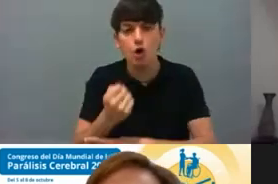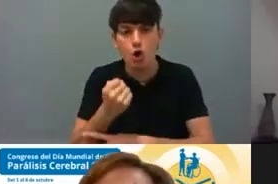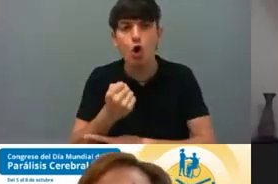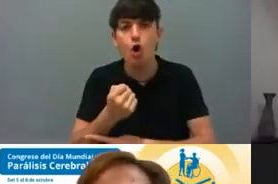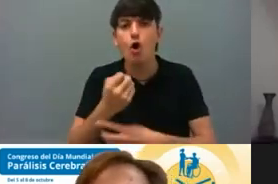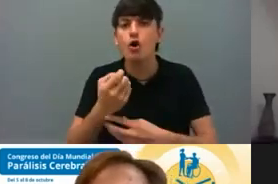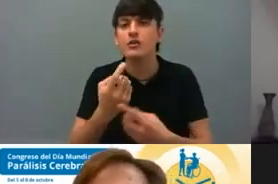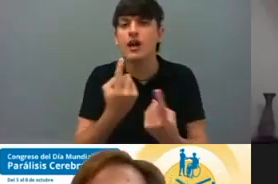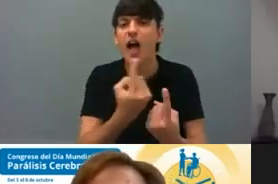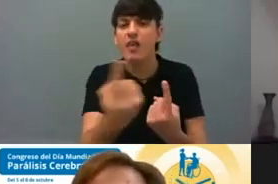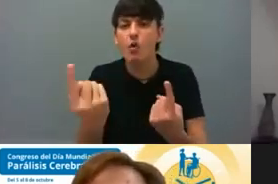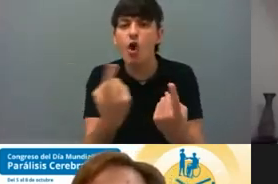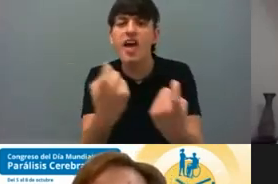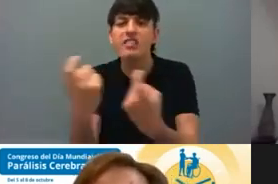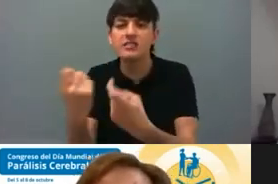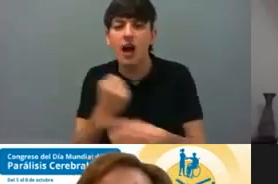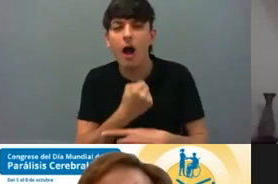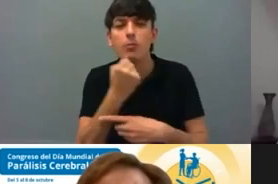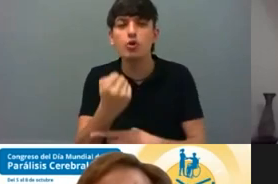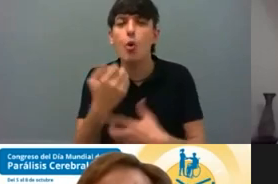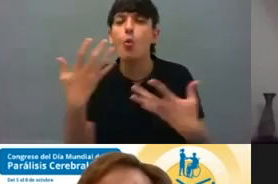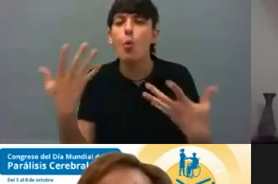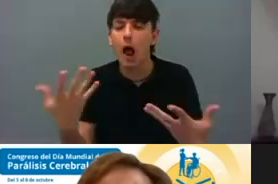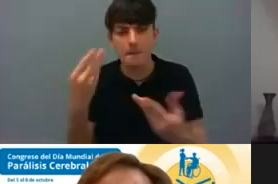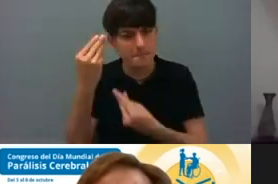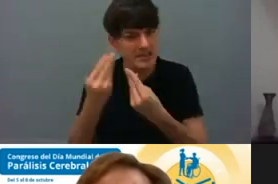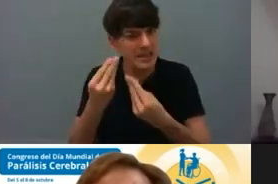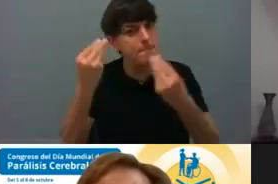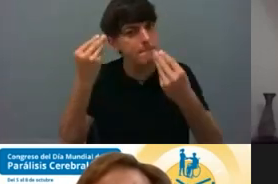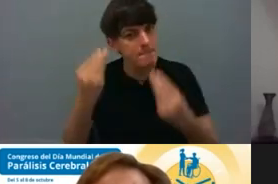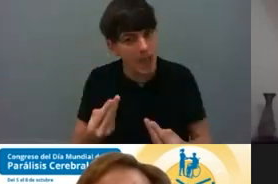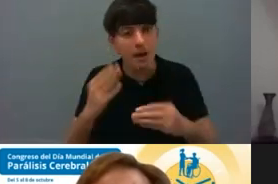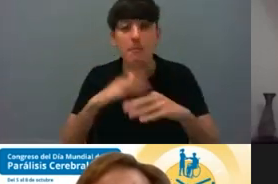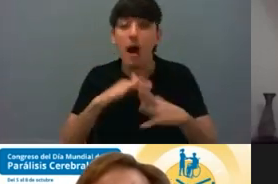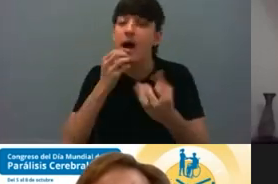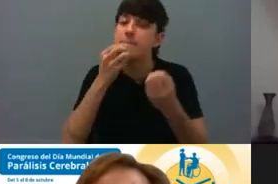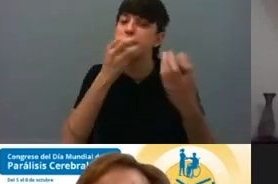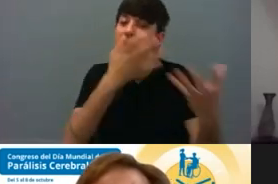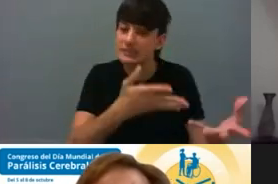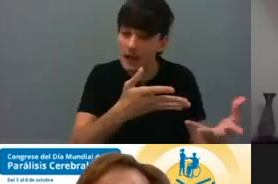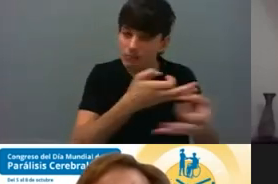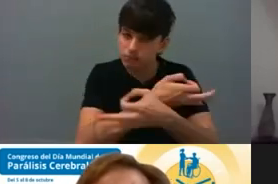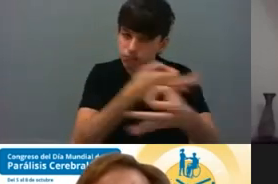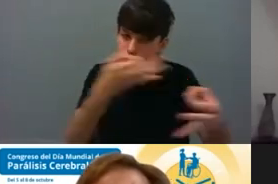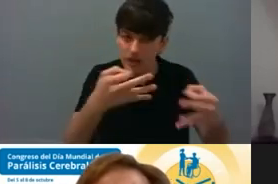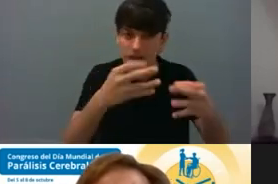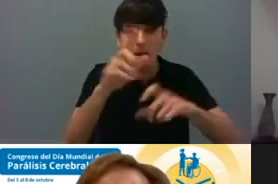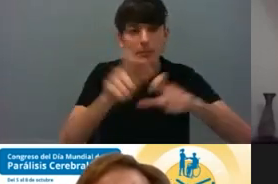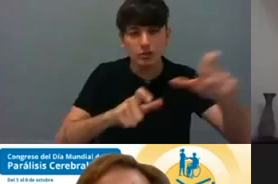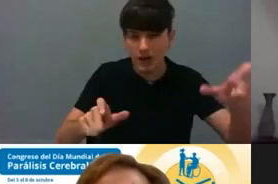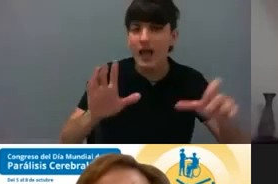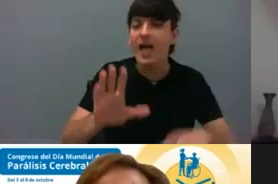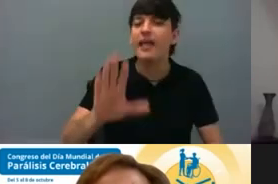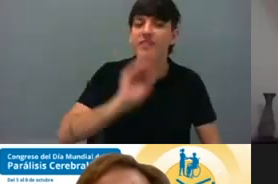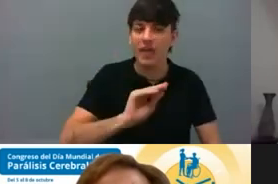uno necesita para poder expresarse, para que la gente entienda lo que se está expresando